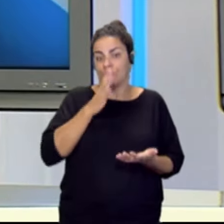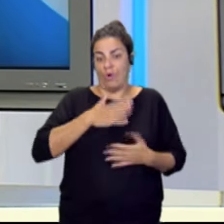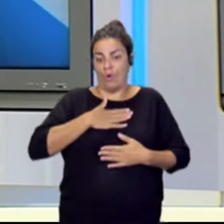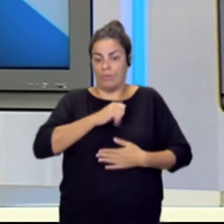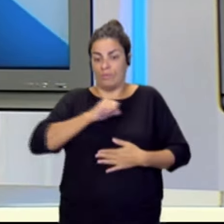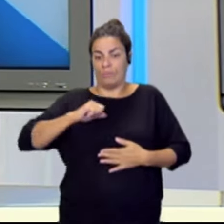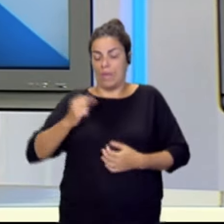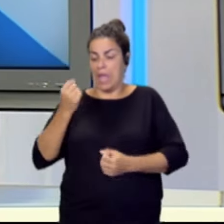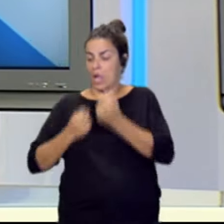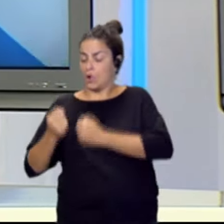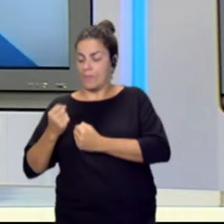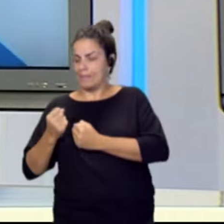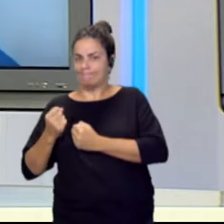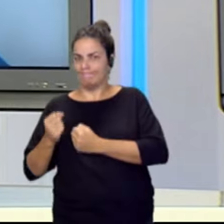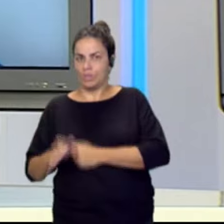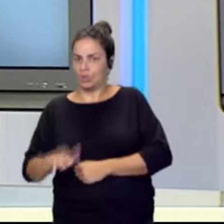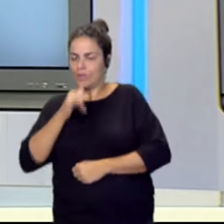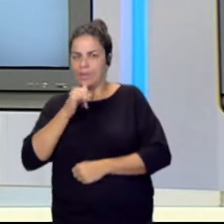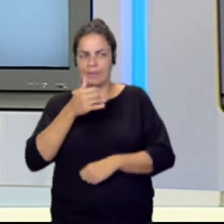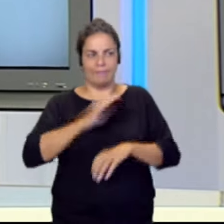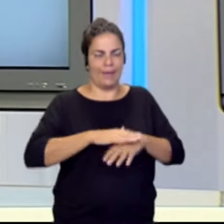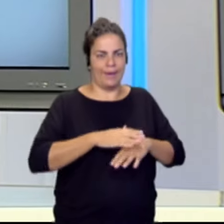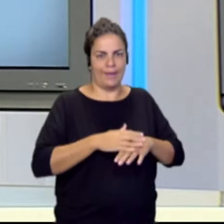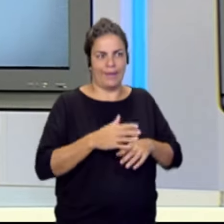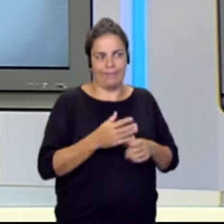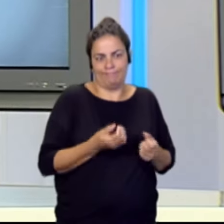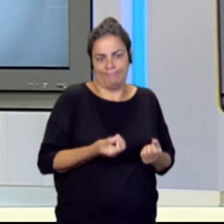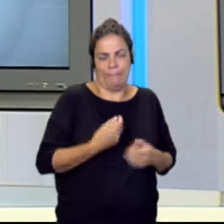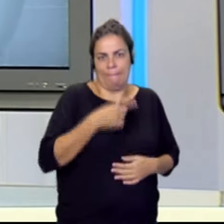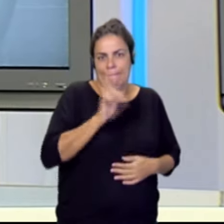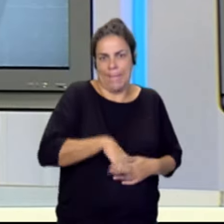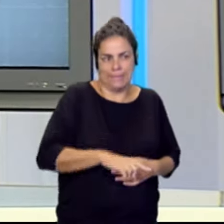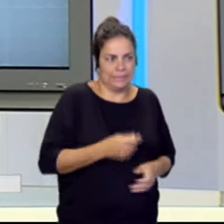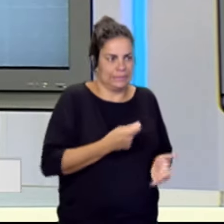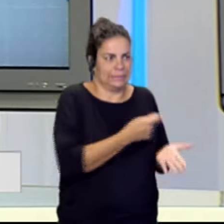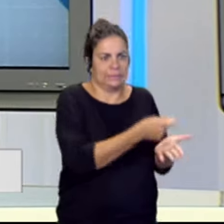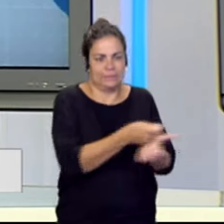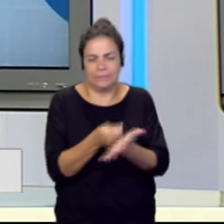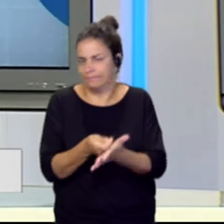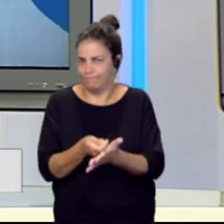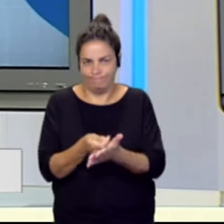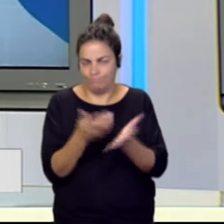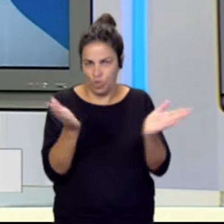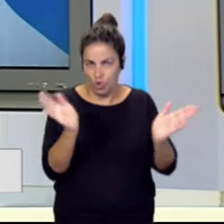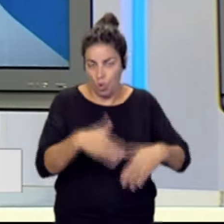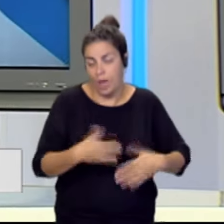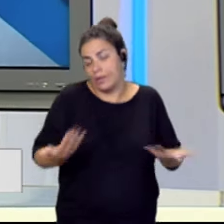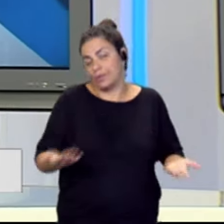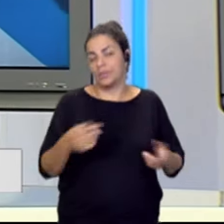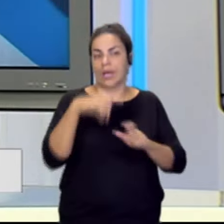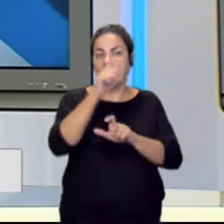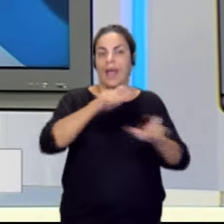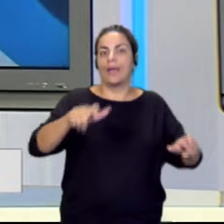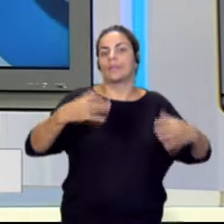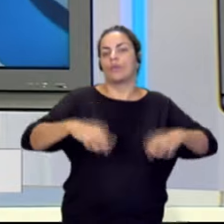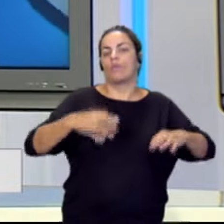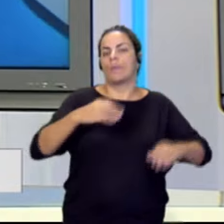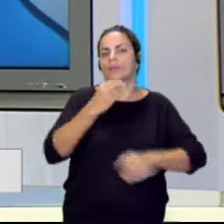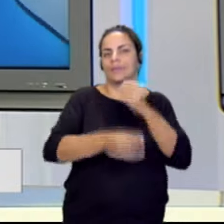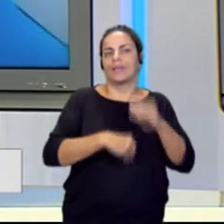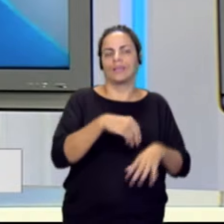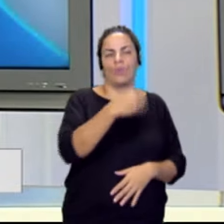lo suficiente para poder llegar a final de mes y lo que hace lo normal que hace la gente es usar tarjetas de